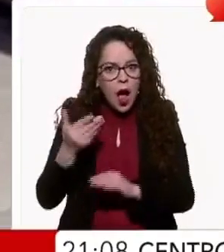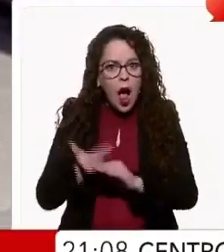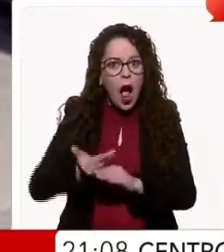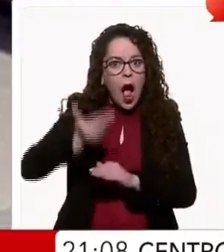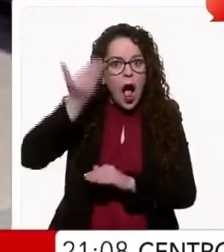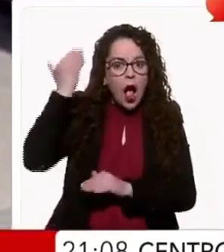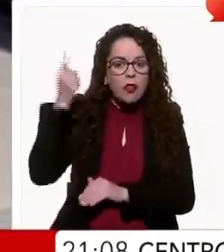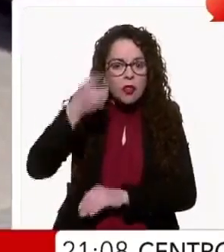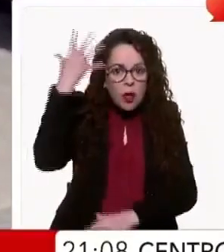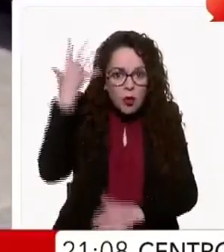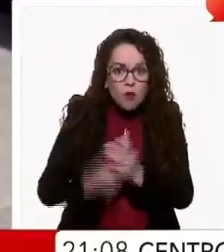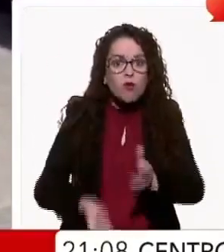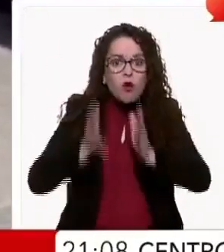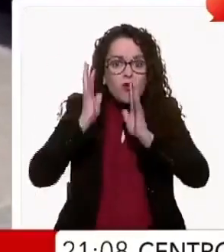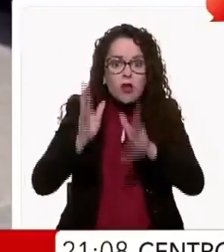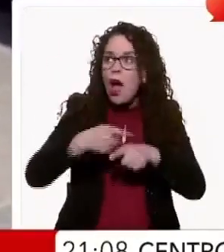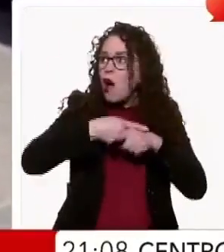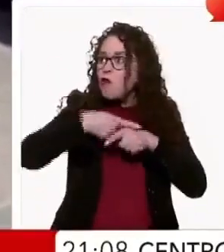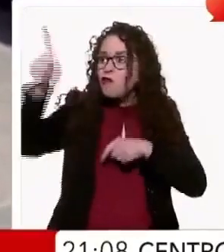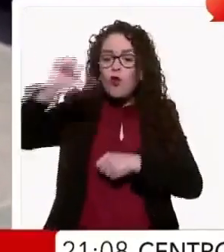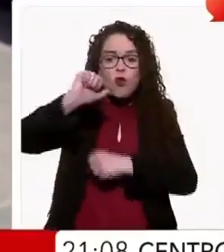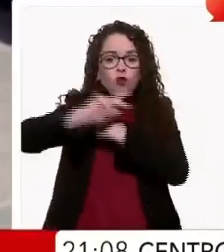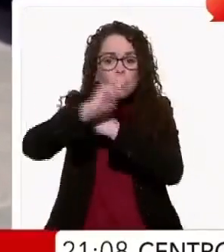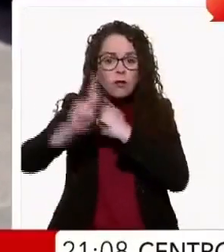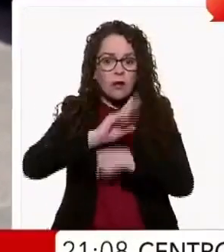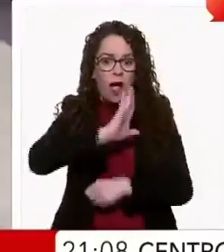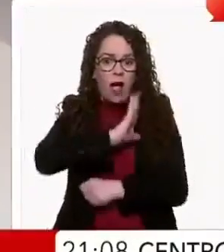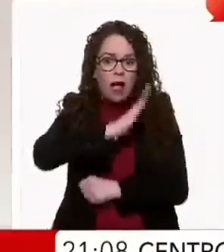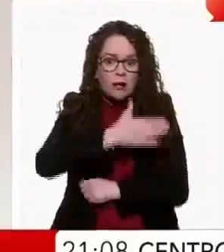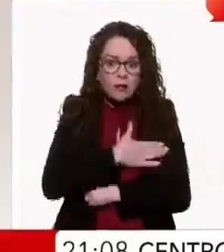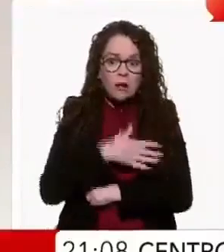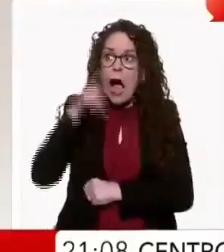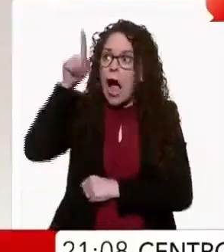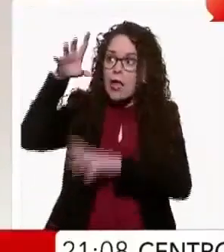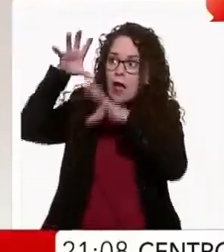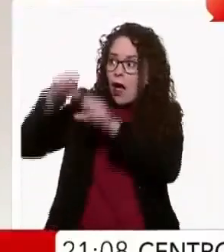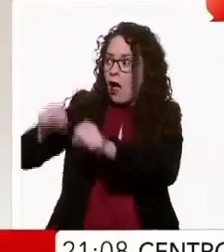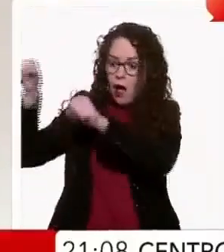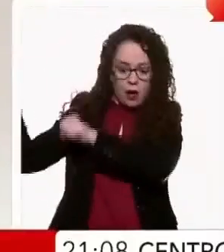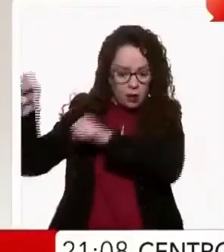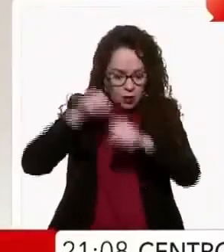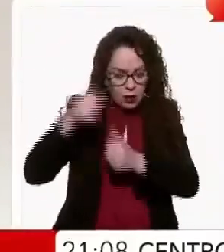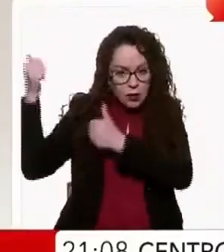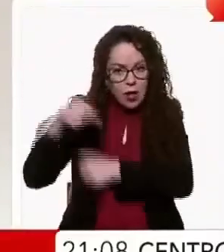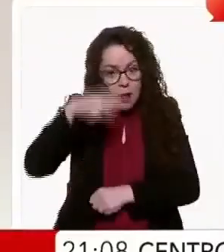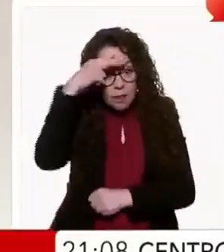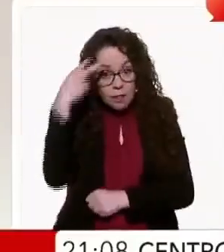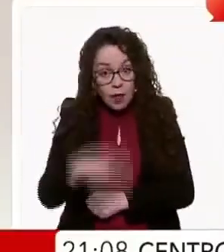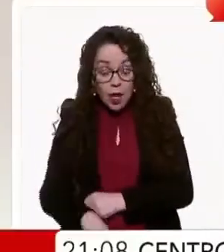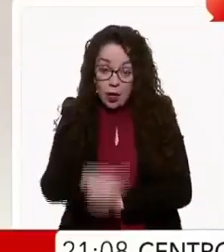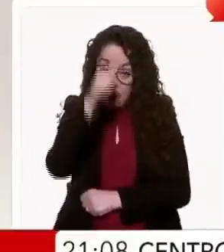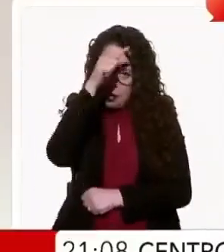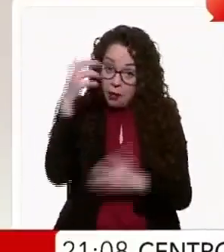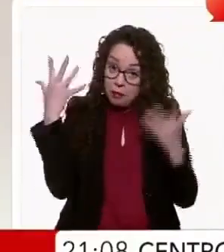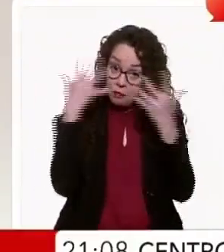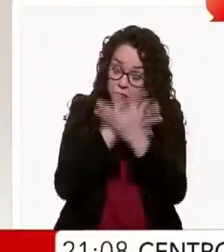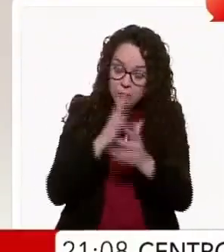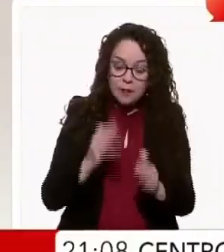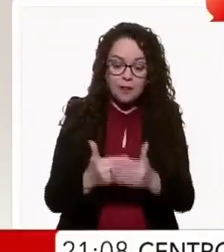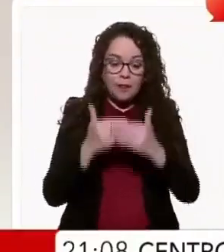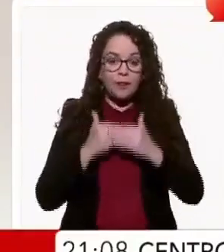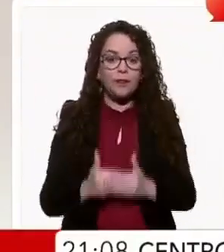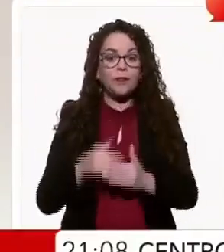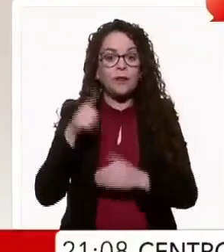aprehendido en España después de haberse dado a la fuga. Por estas razones, el fiscal de Asuntos Especiales informó